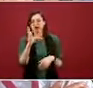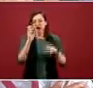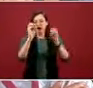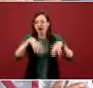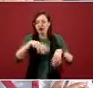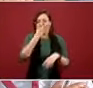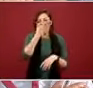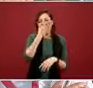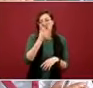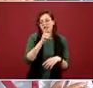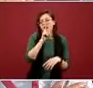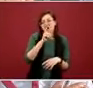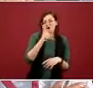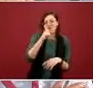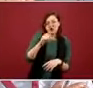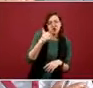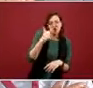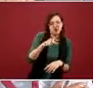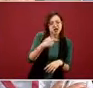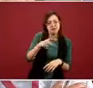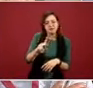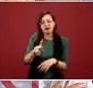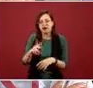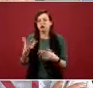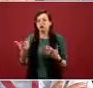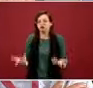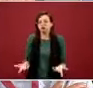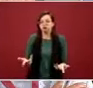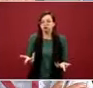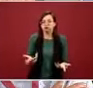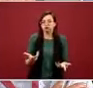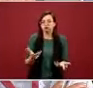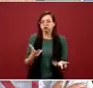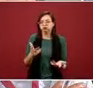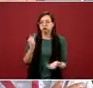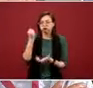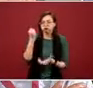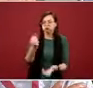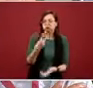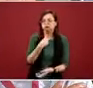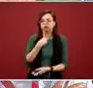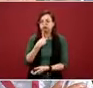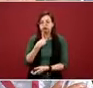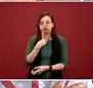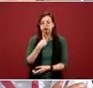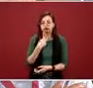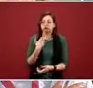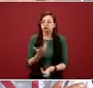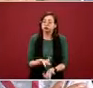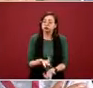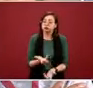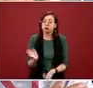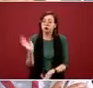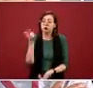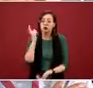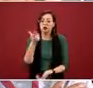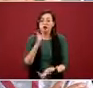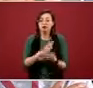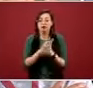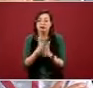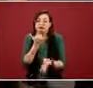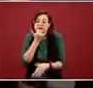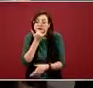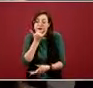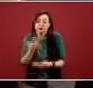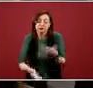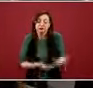navegan con un presupuesto raquítico que ojalá cambie dada esta circunstancia. Esas serían mis dos preguntas, grosso modo, disculpe.